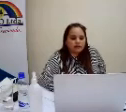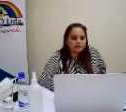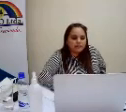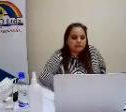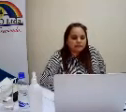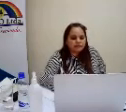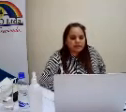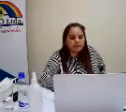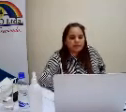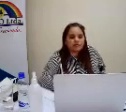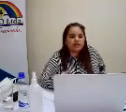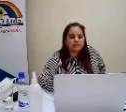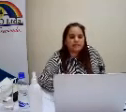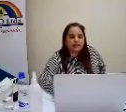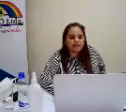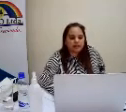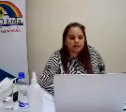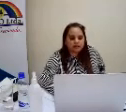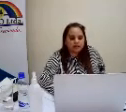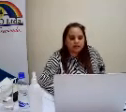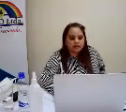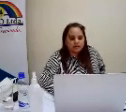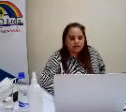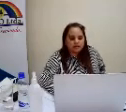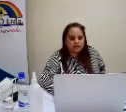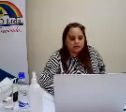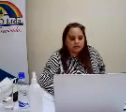digamos, leve, pero que siempre está, ¿verdad?